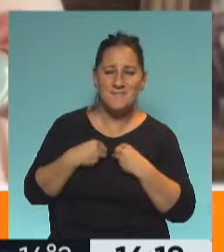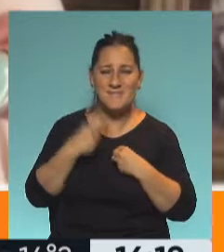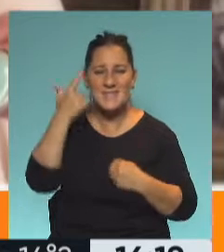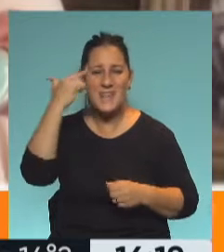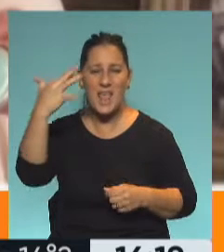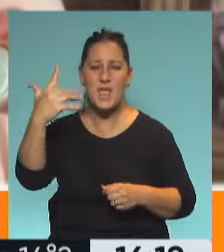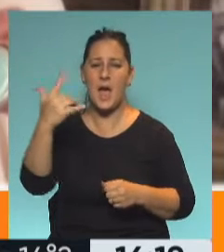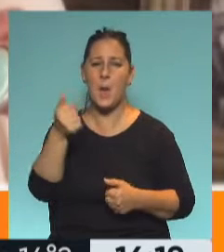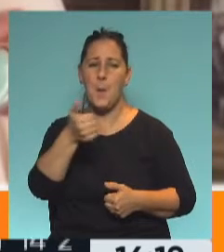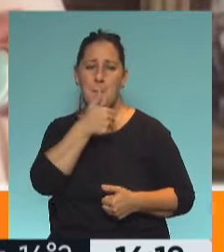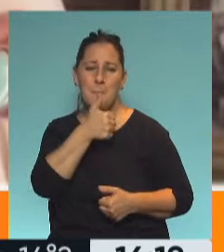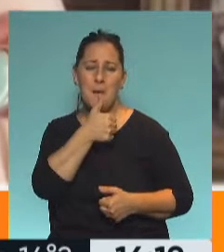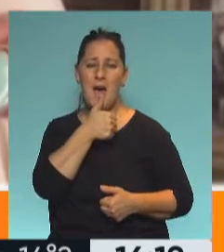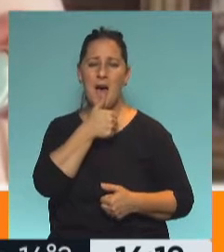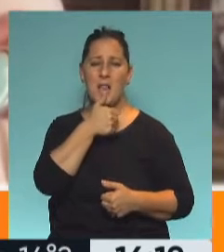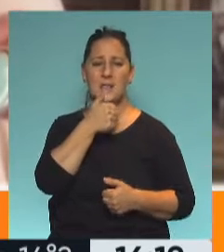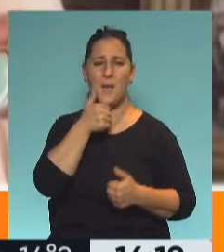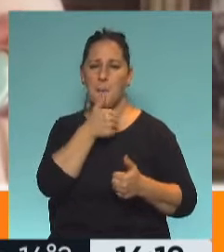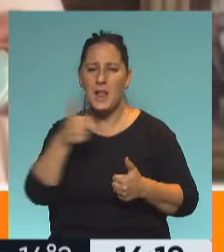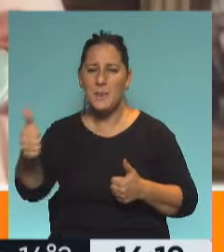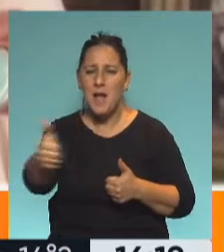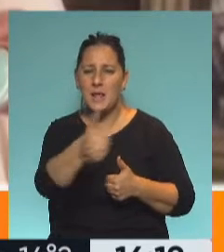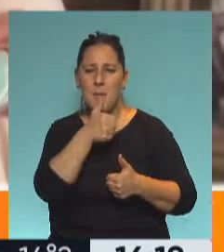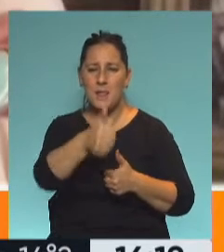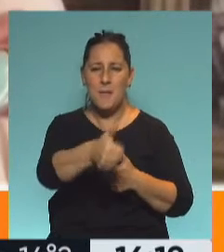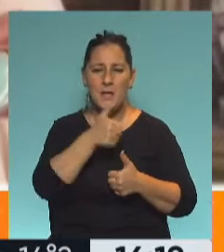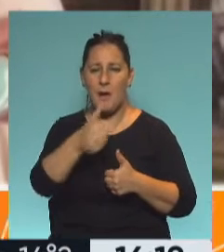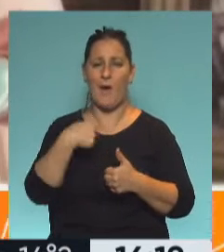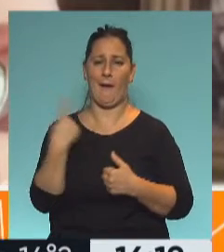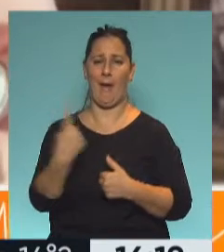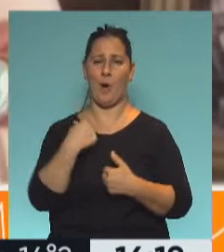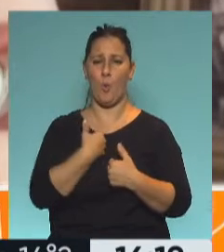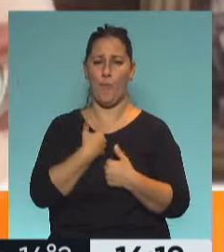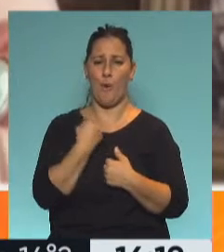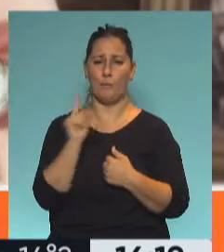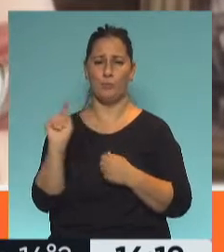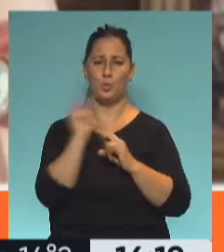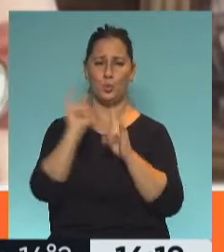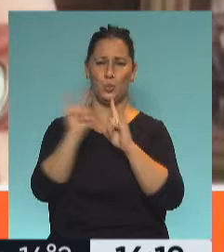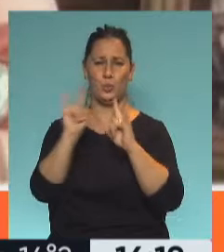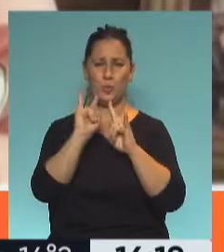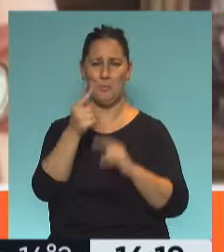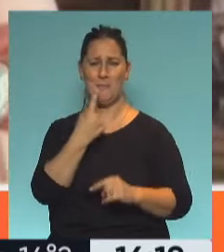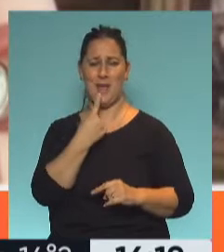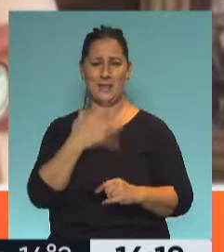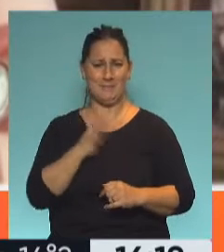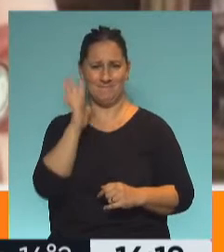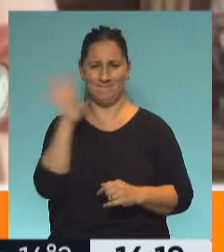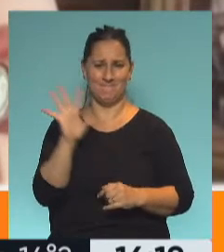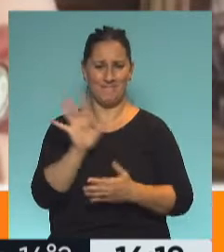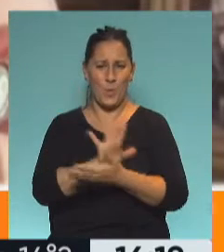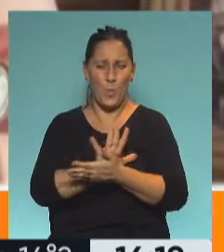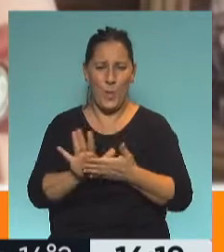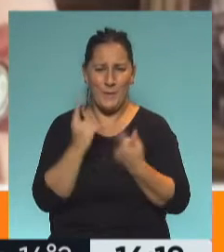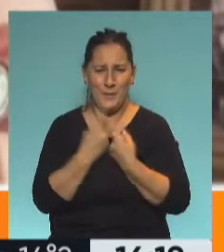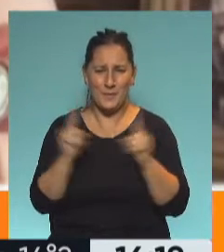extrañar un mate, ¿no? ¿Cómo se extraña, ¿no? La ronda de mates, ahora cada uno con su mate individual, digamos, es algo nuevo, algo distinto. El